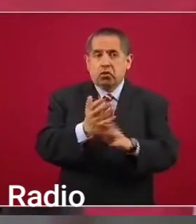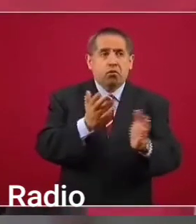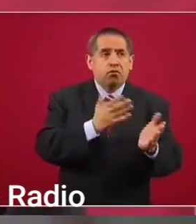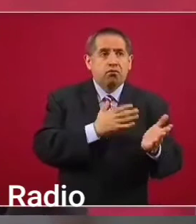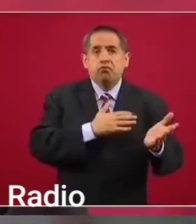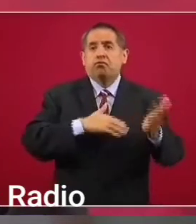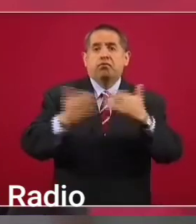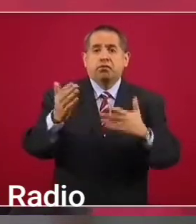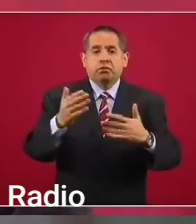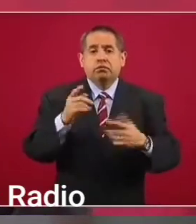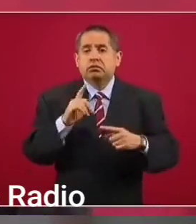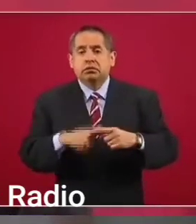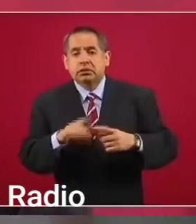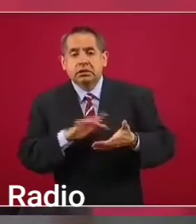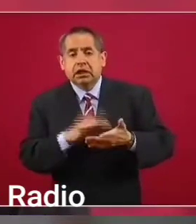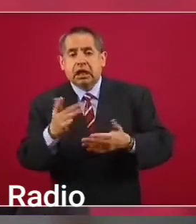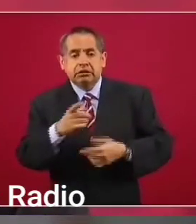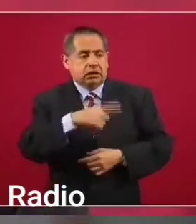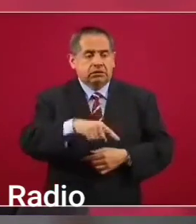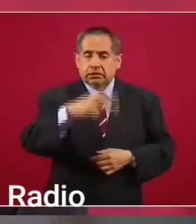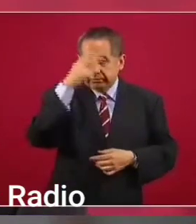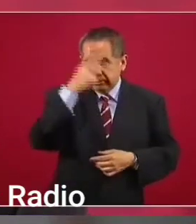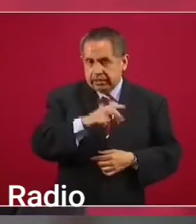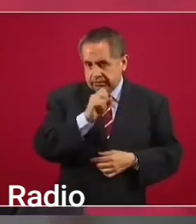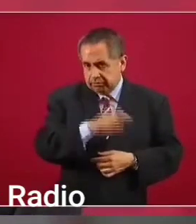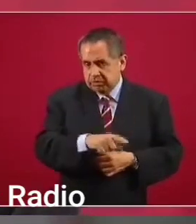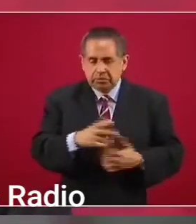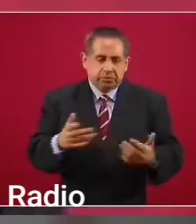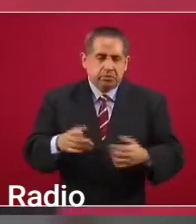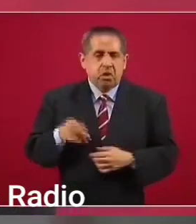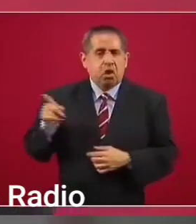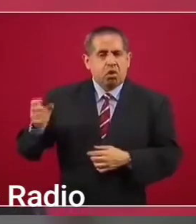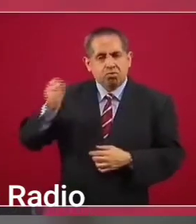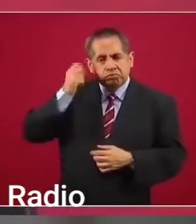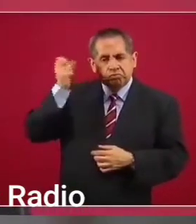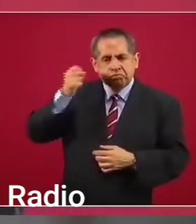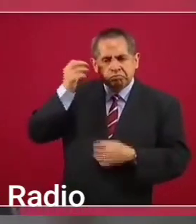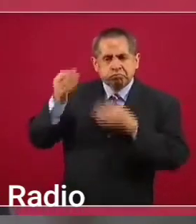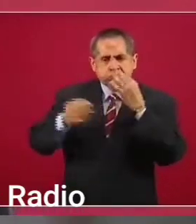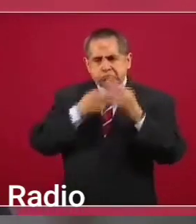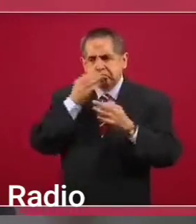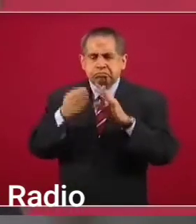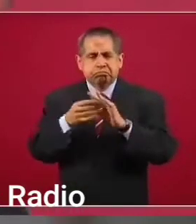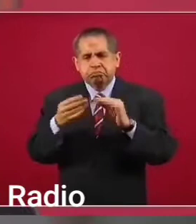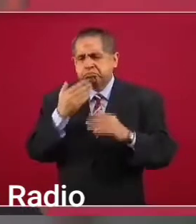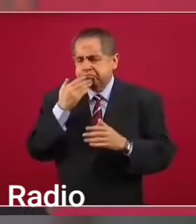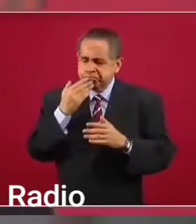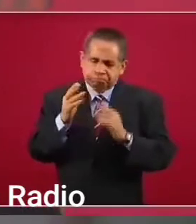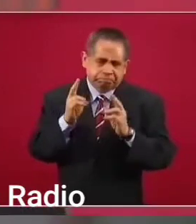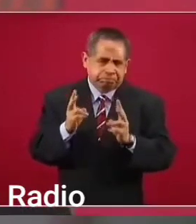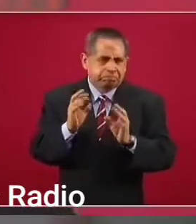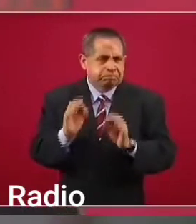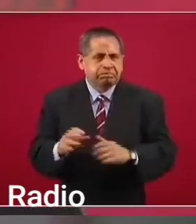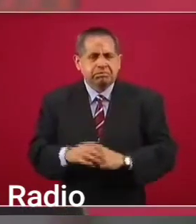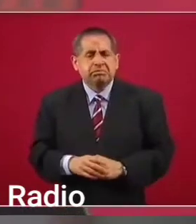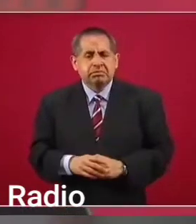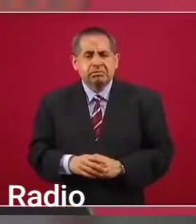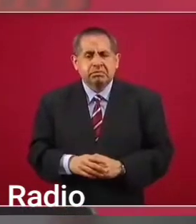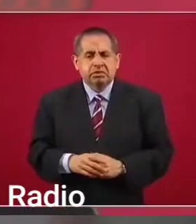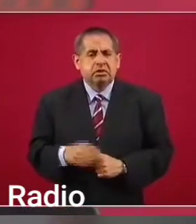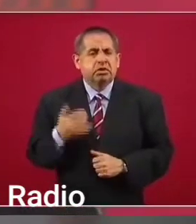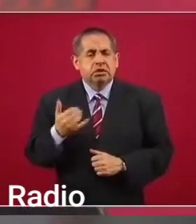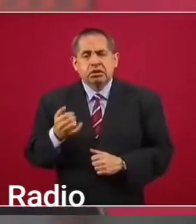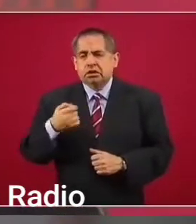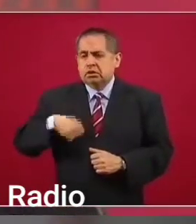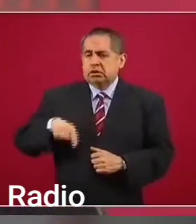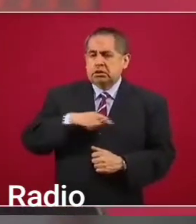nación. Entonces fue un buen discurso el presidente Donald Trump y